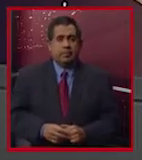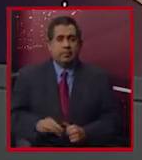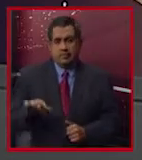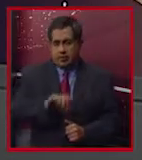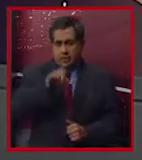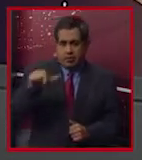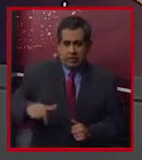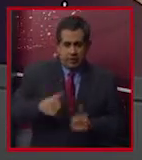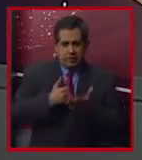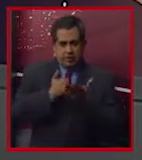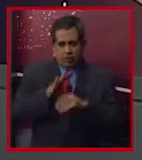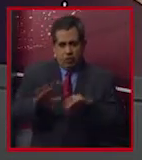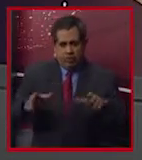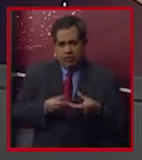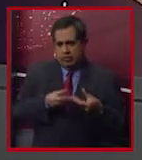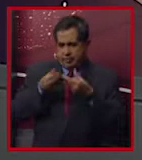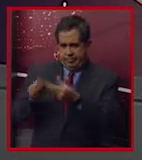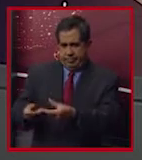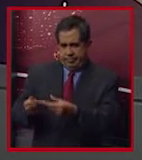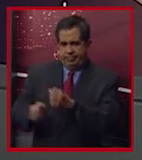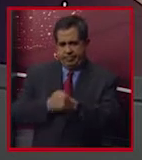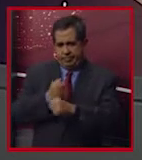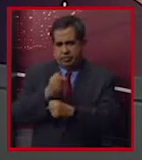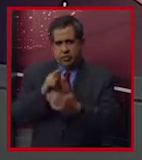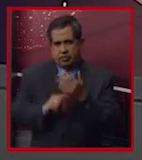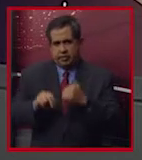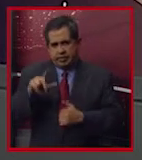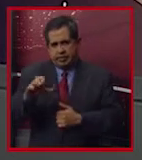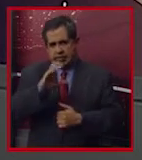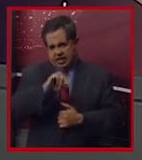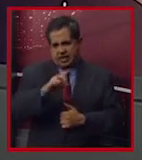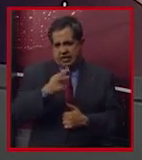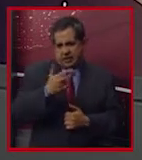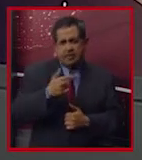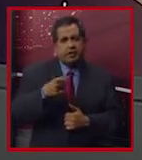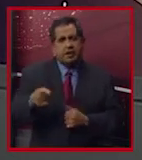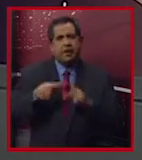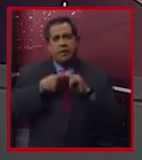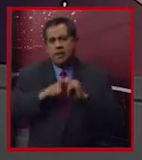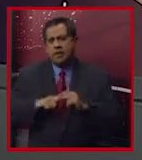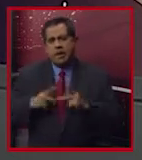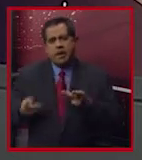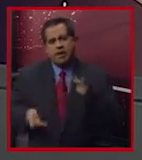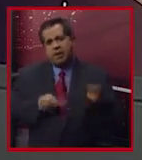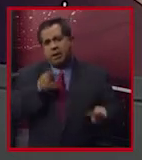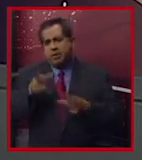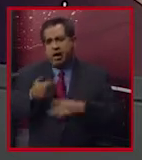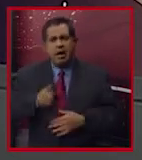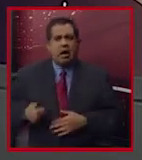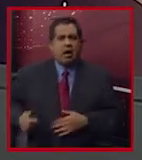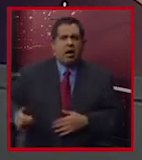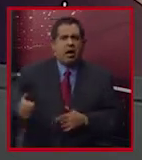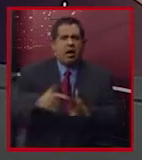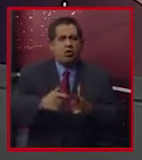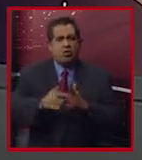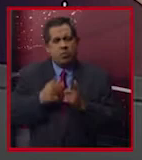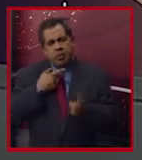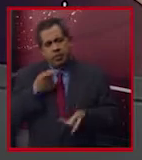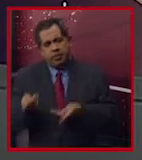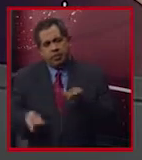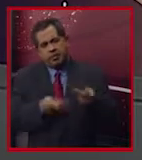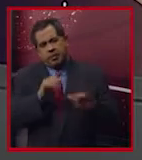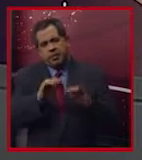Posterior a la entrega formal del informe de labores 2017 de la CNDH, inició la ronda de preguntas y respuestas con participación de los